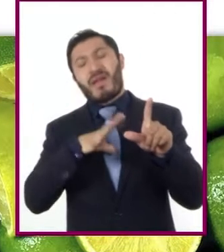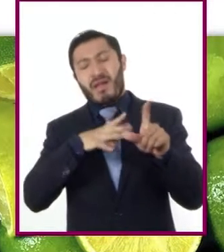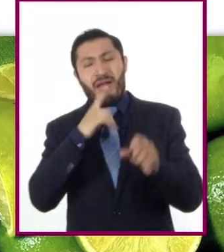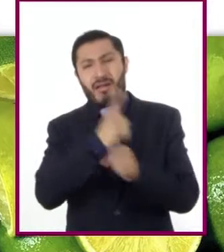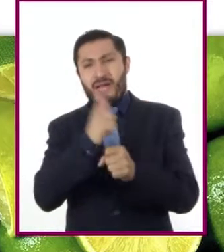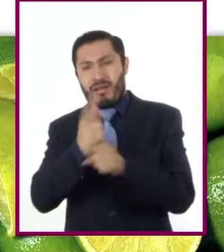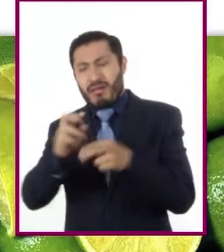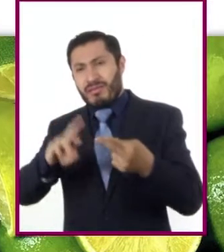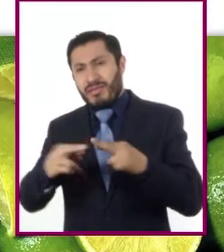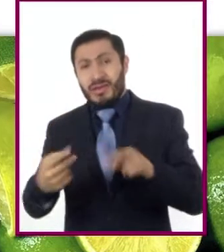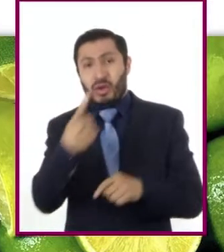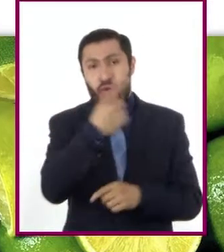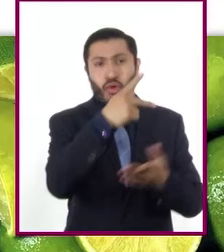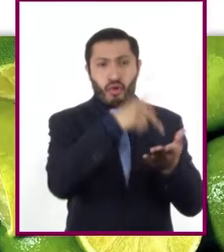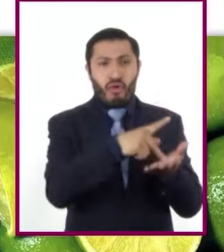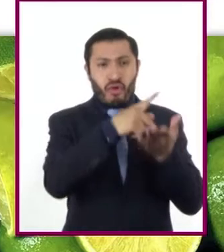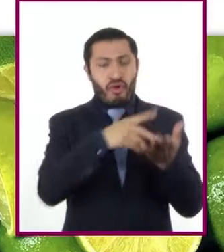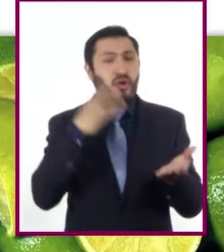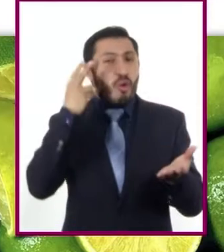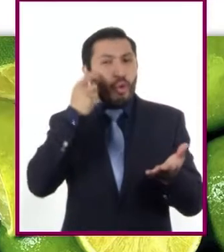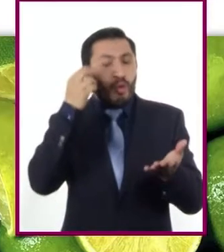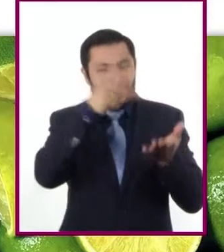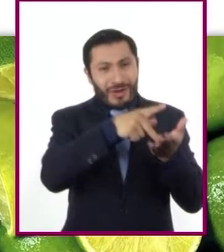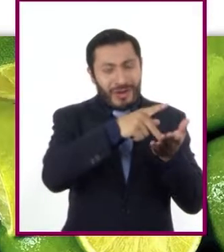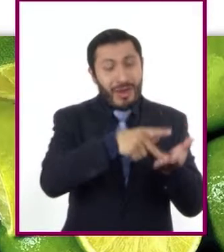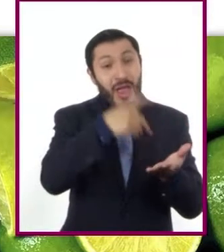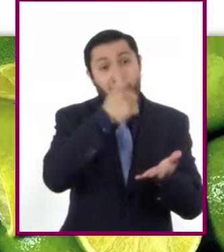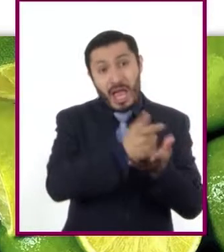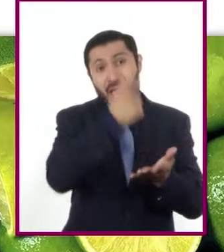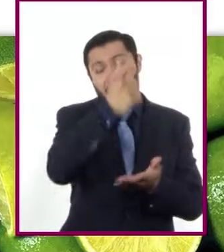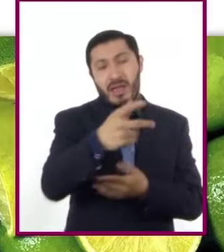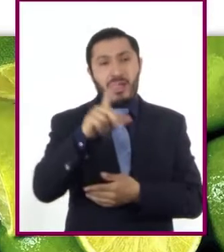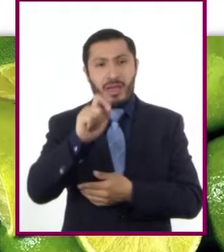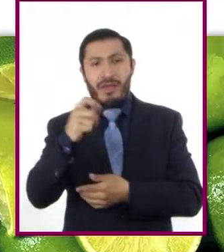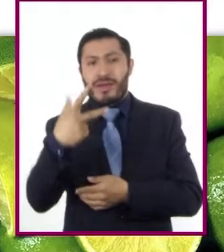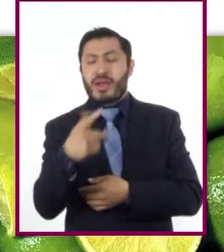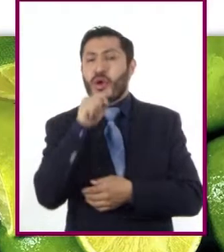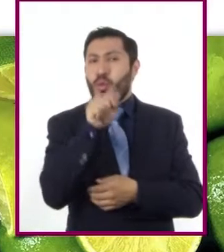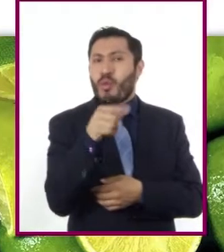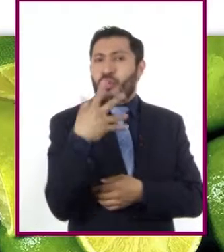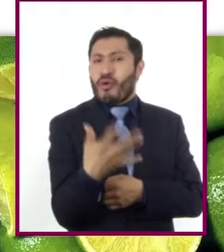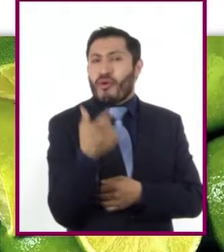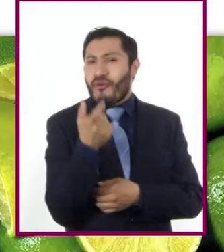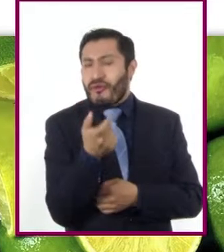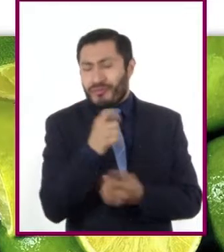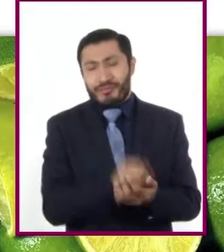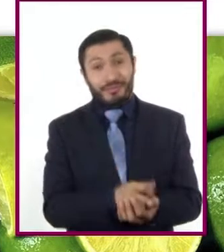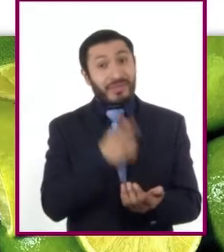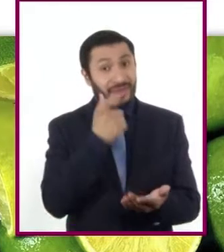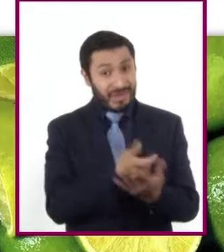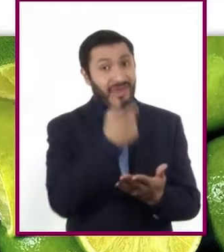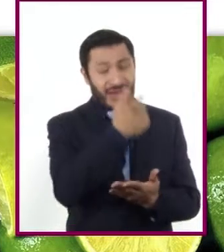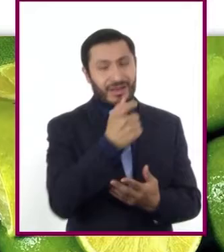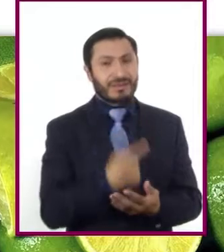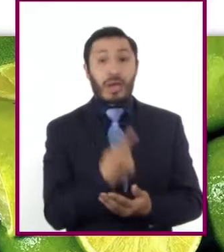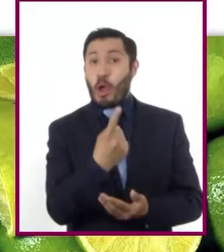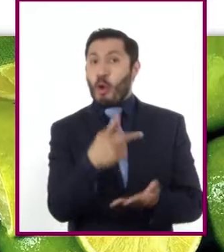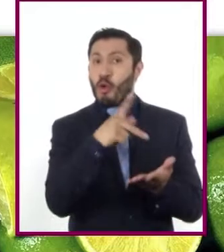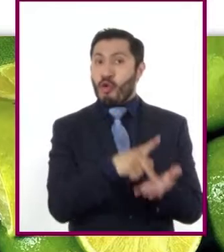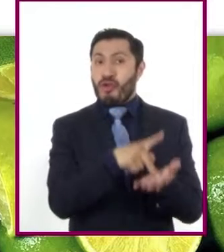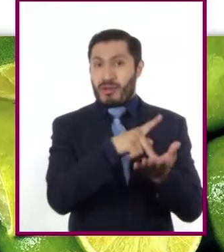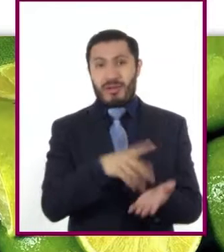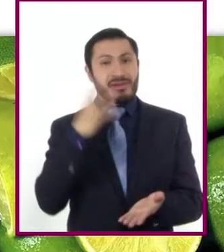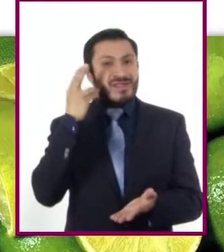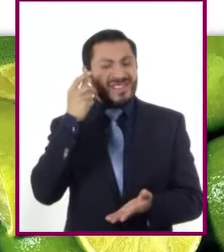relación que existe entre un kilogramo de limones y el precio de 28.5 pesos que se paga por ellos. Ahora